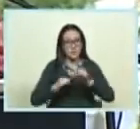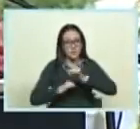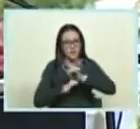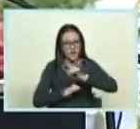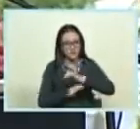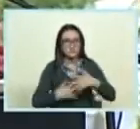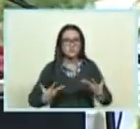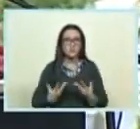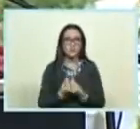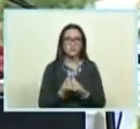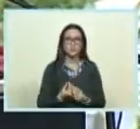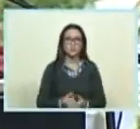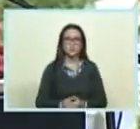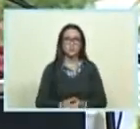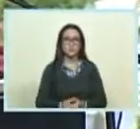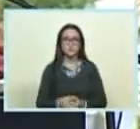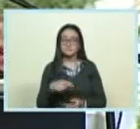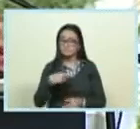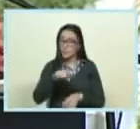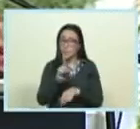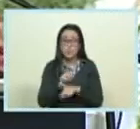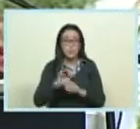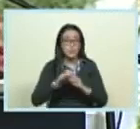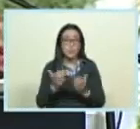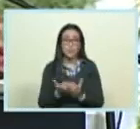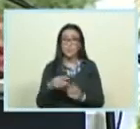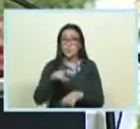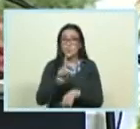bases. Esto es único en el mundo,